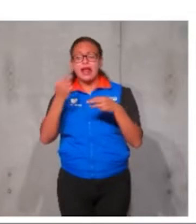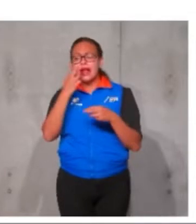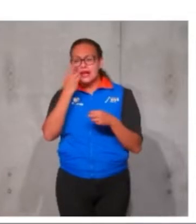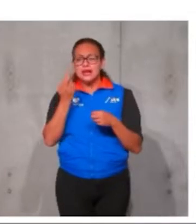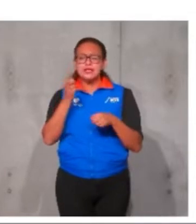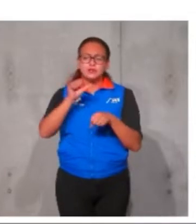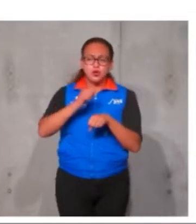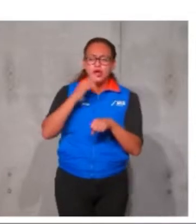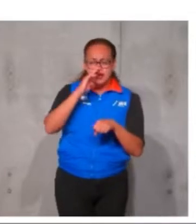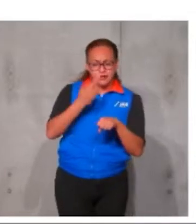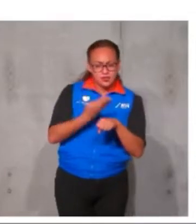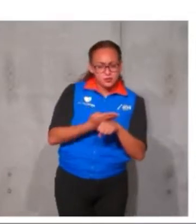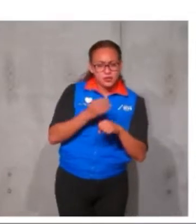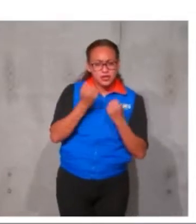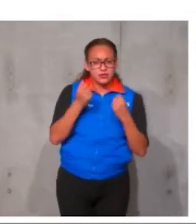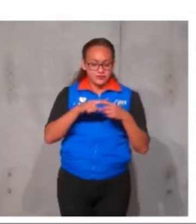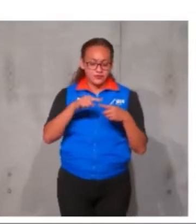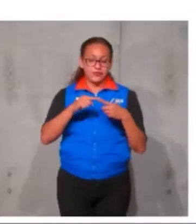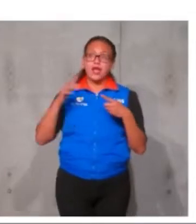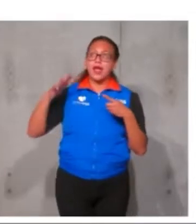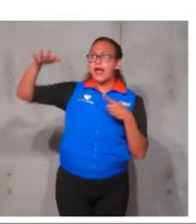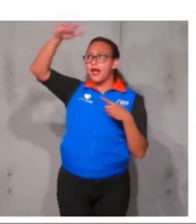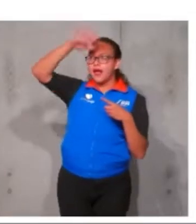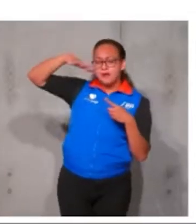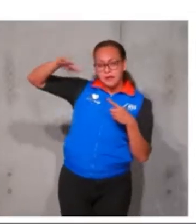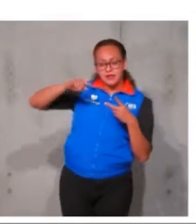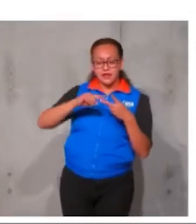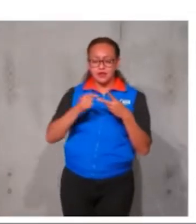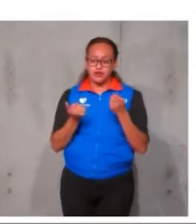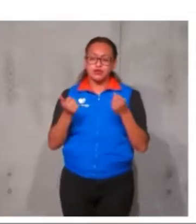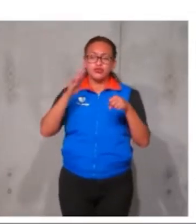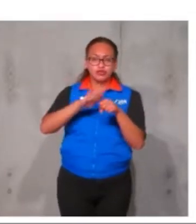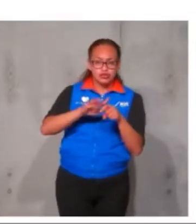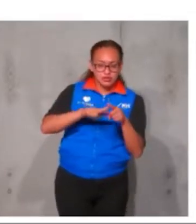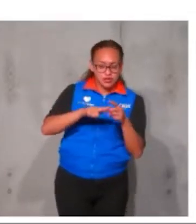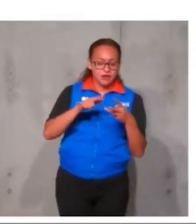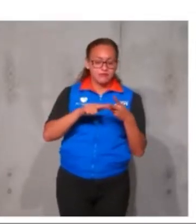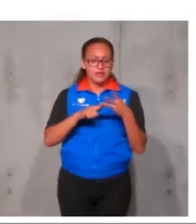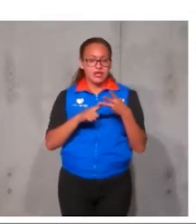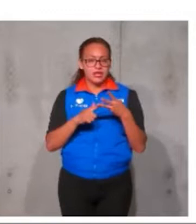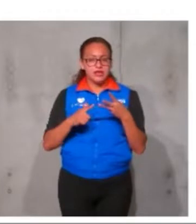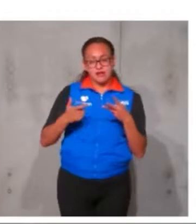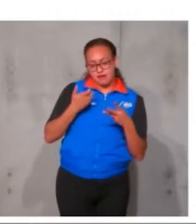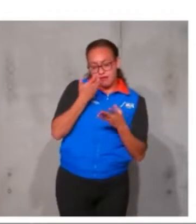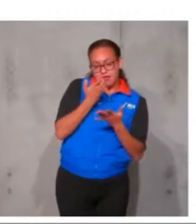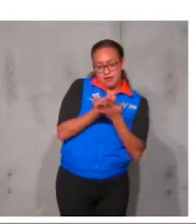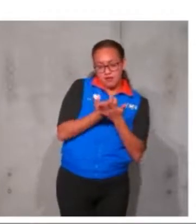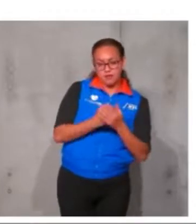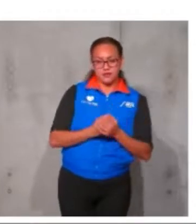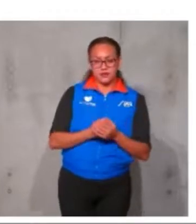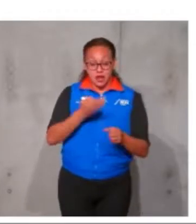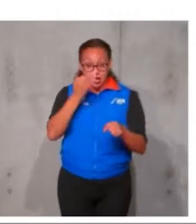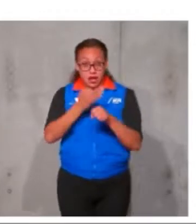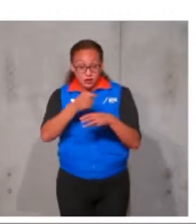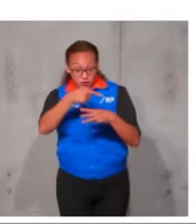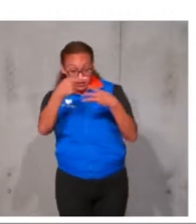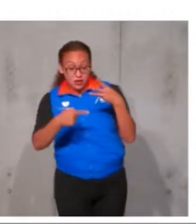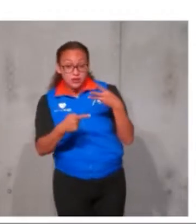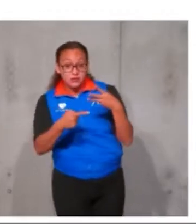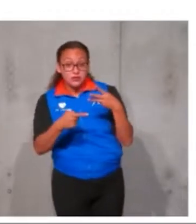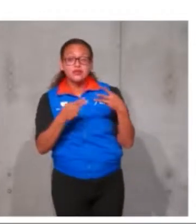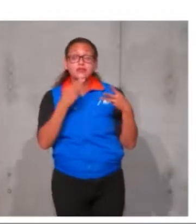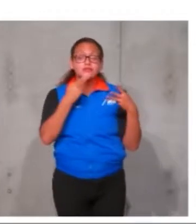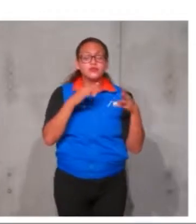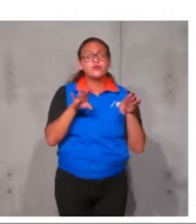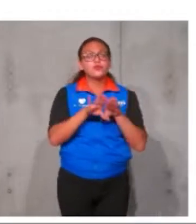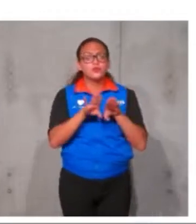la responsabilidad social, que es el ambiental, el social y económico, pero hoy en día los sistemas de gestión